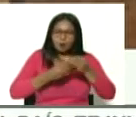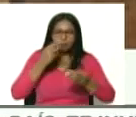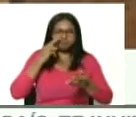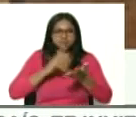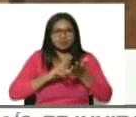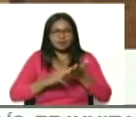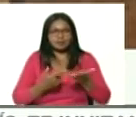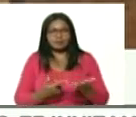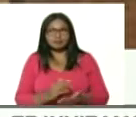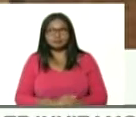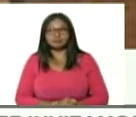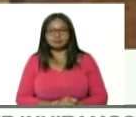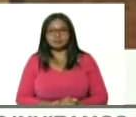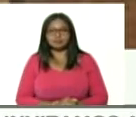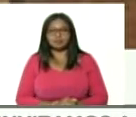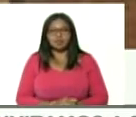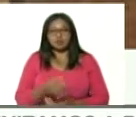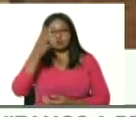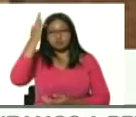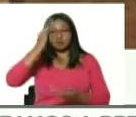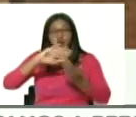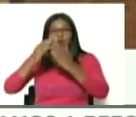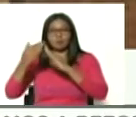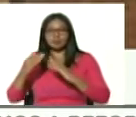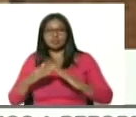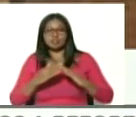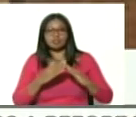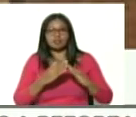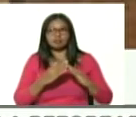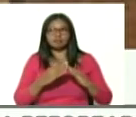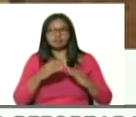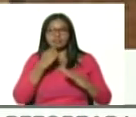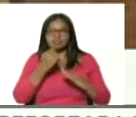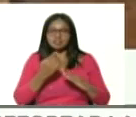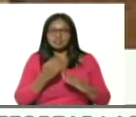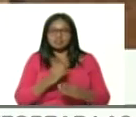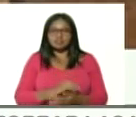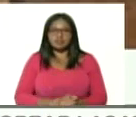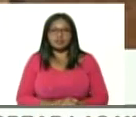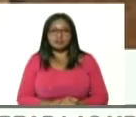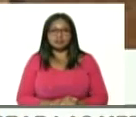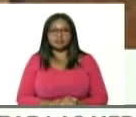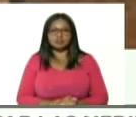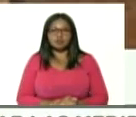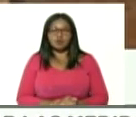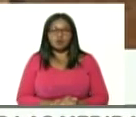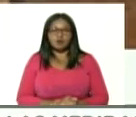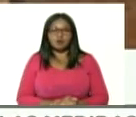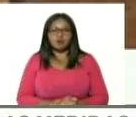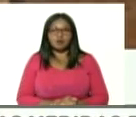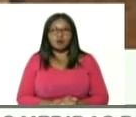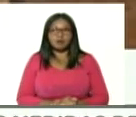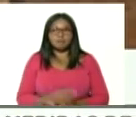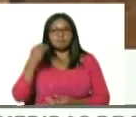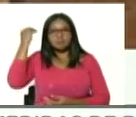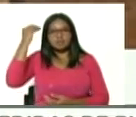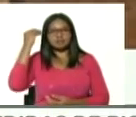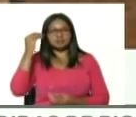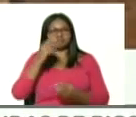Consejo comunal, la comuna, es una utopía. Quiere decir, es un concepto general,